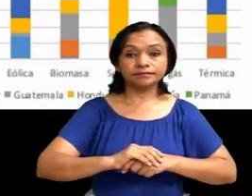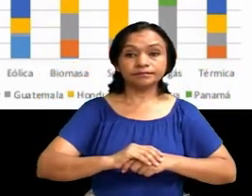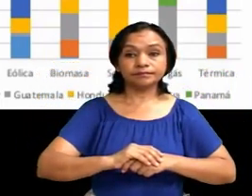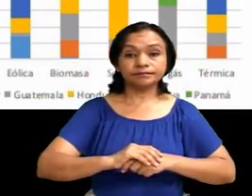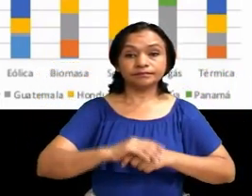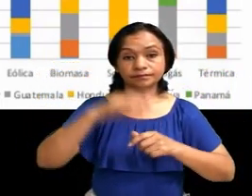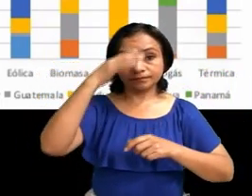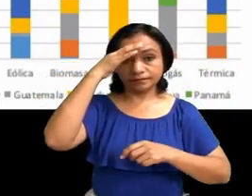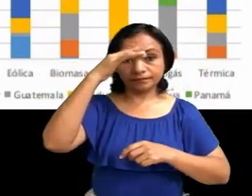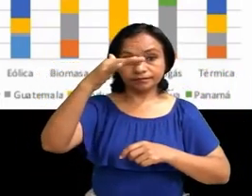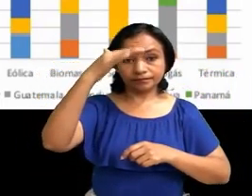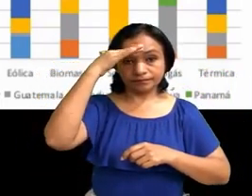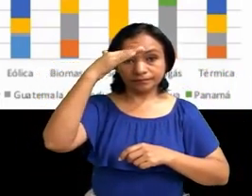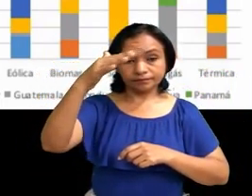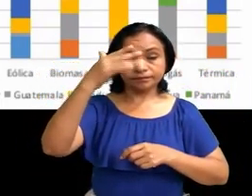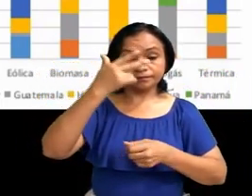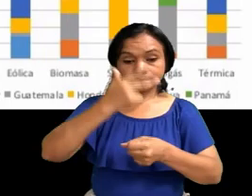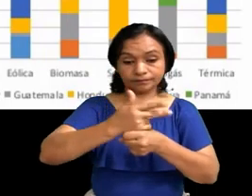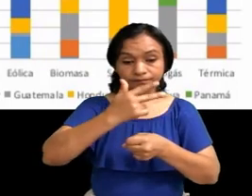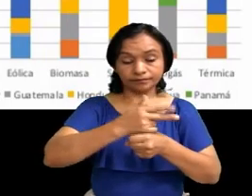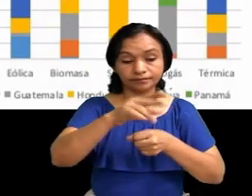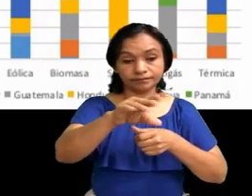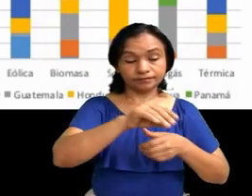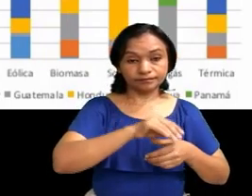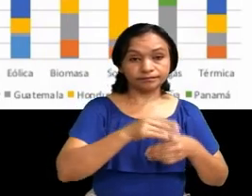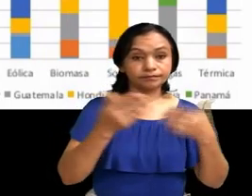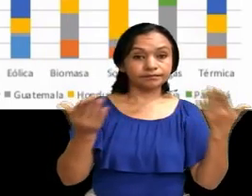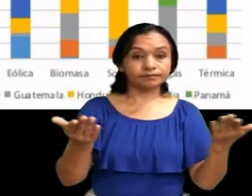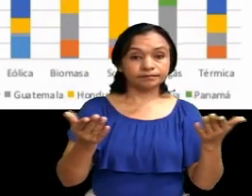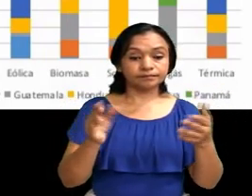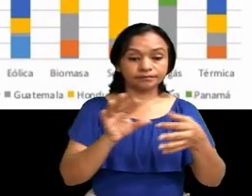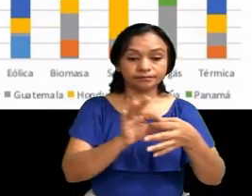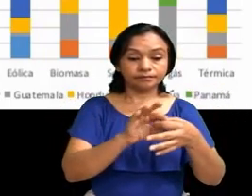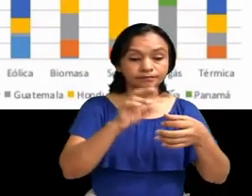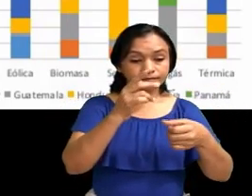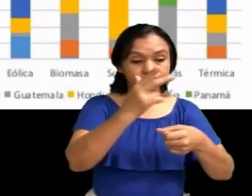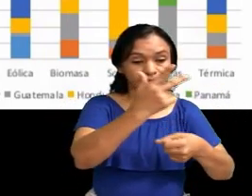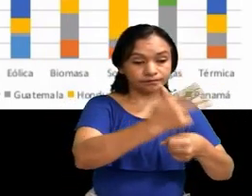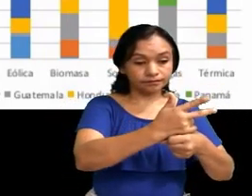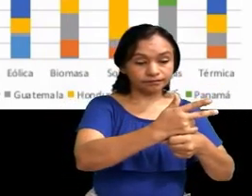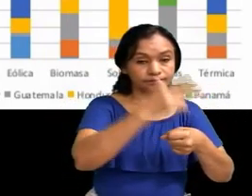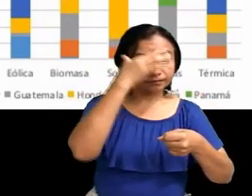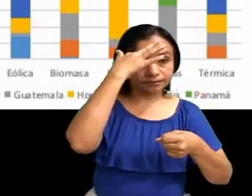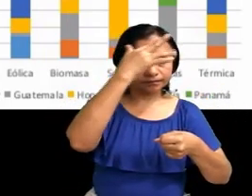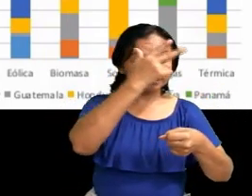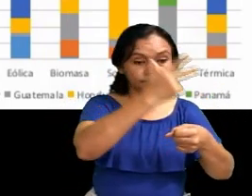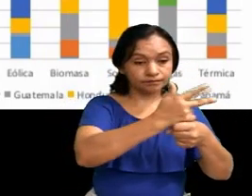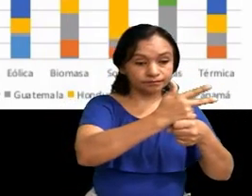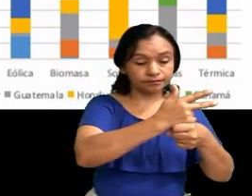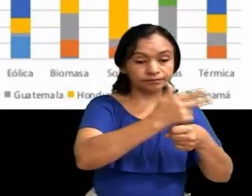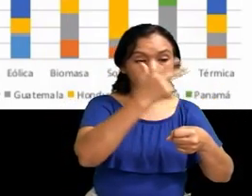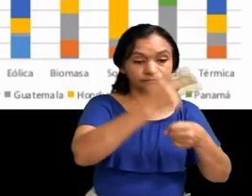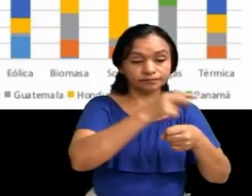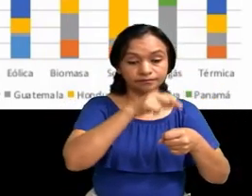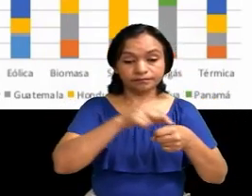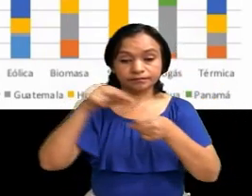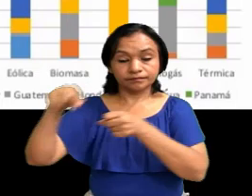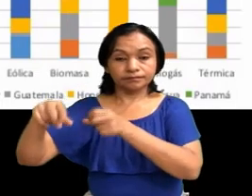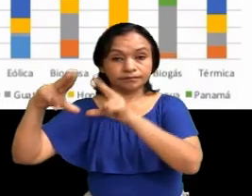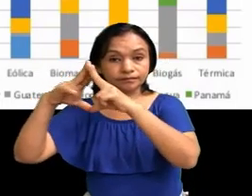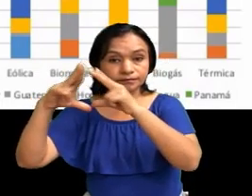con México por medio de Guatemala. Entonces, eso ha hecho que la región esté